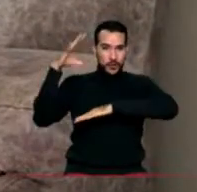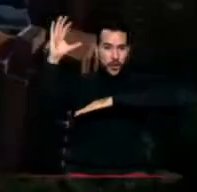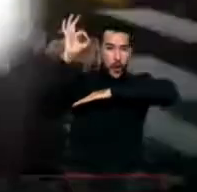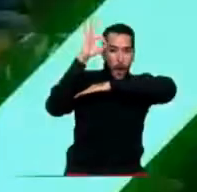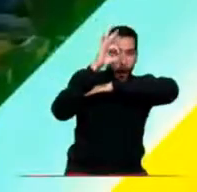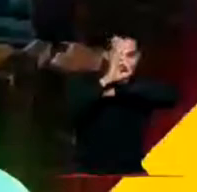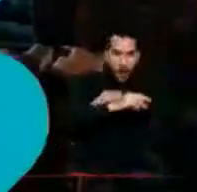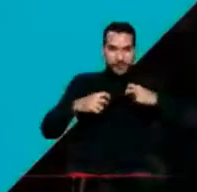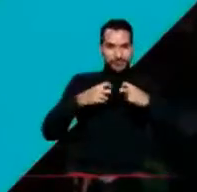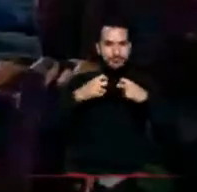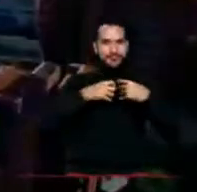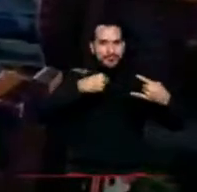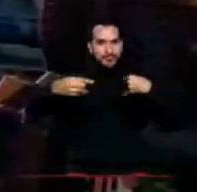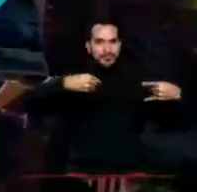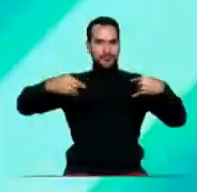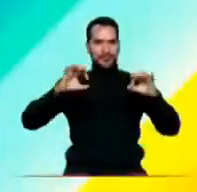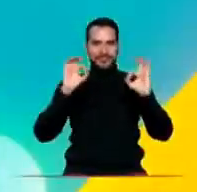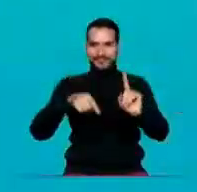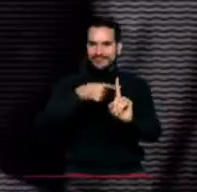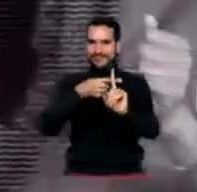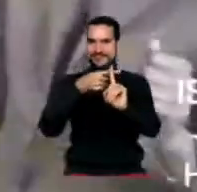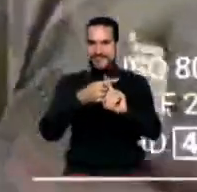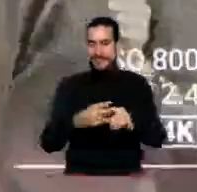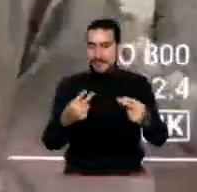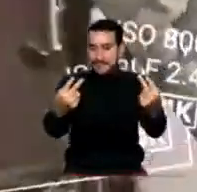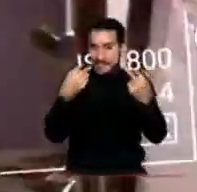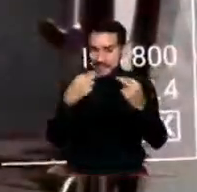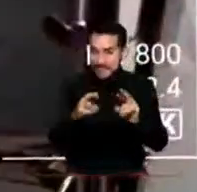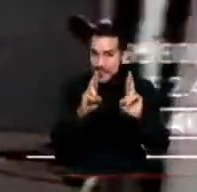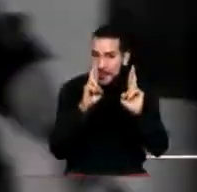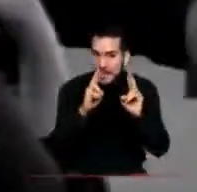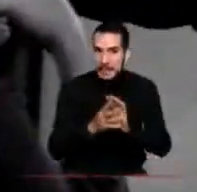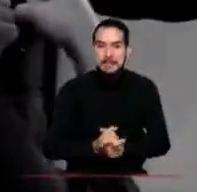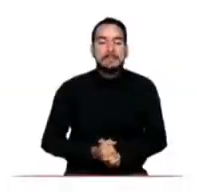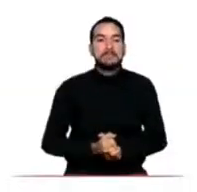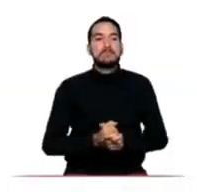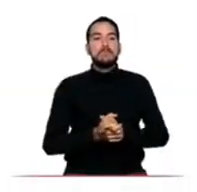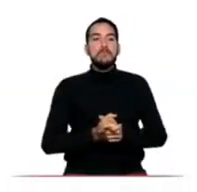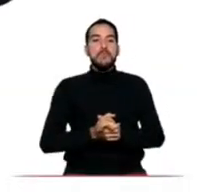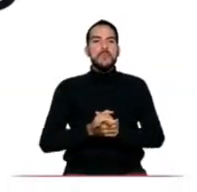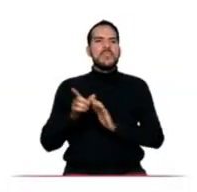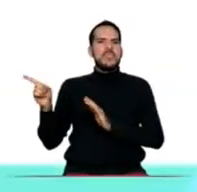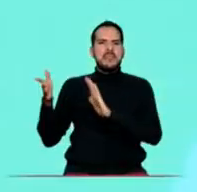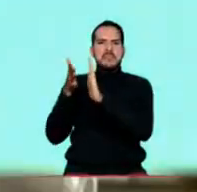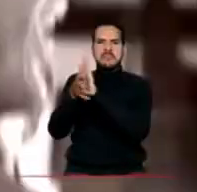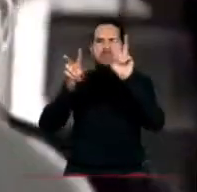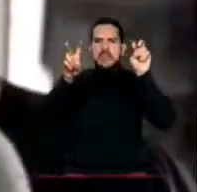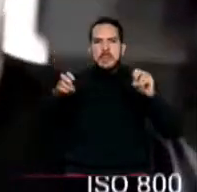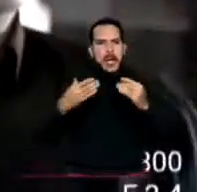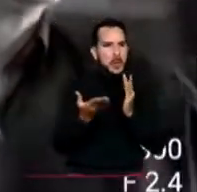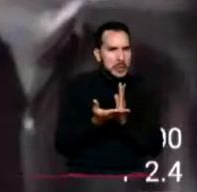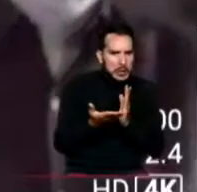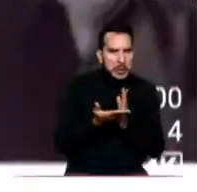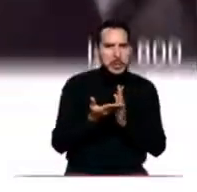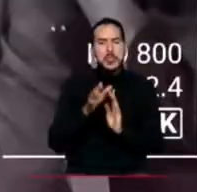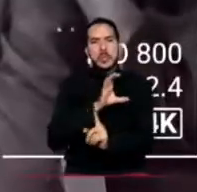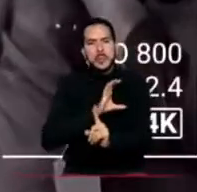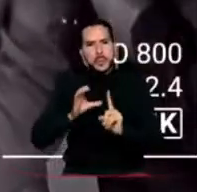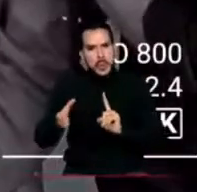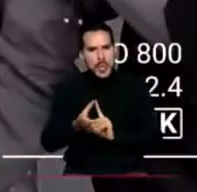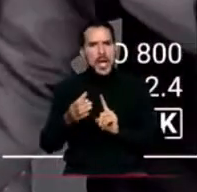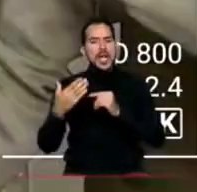energía. Ahí los espero. En el programa se hablará de distintos temas como contenido educativo, cultural, deportivo, de ciudad